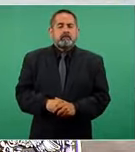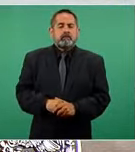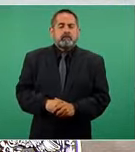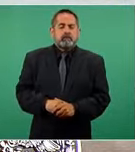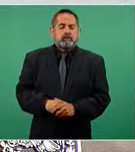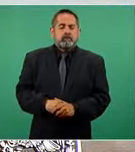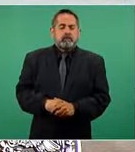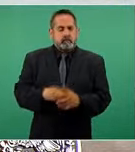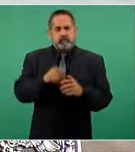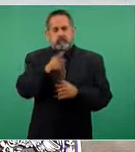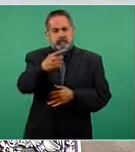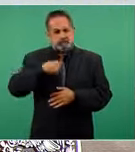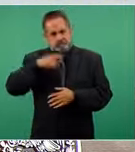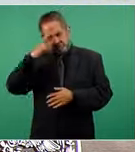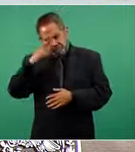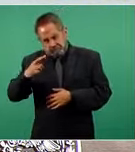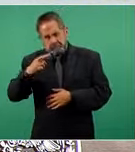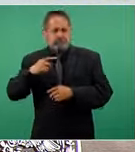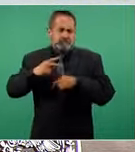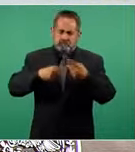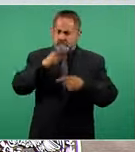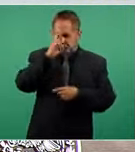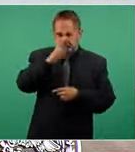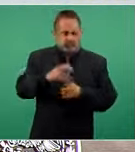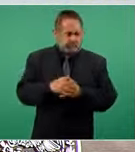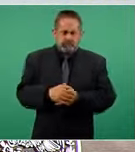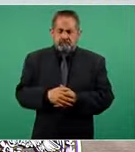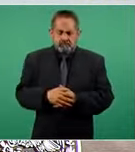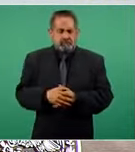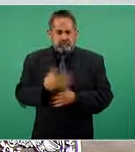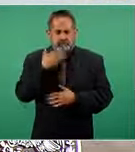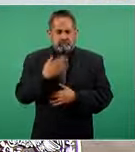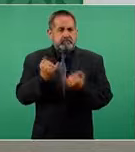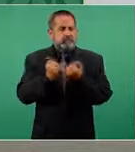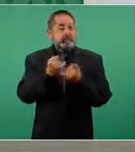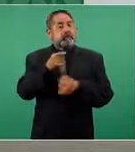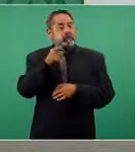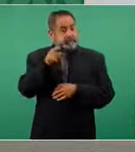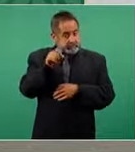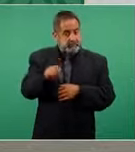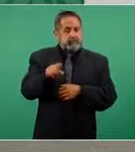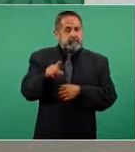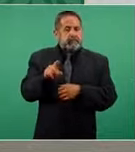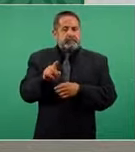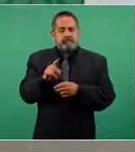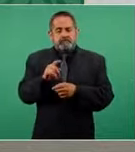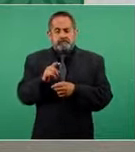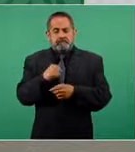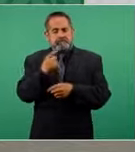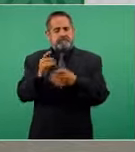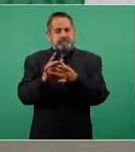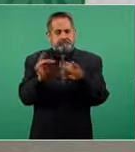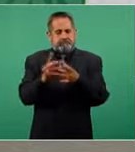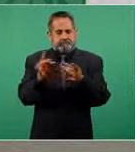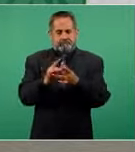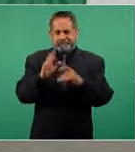es respetuosa con nosotros. Y voy también a tratar de explicarle